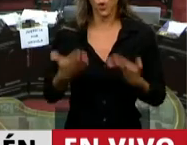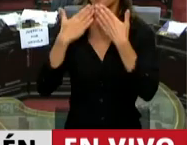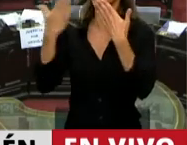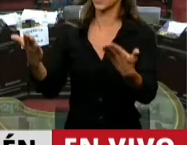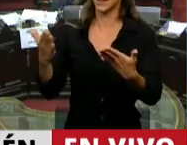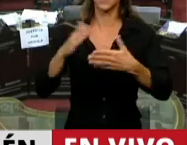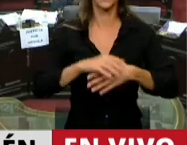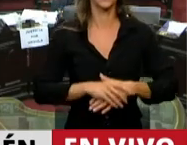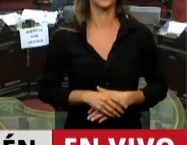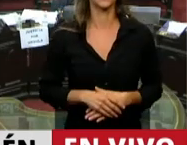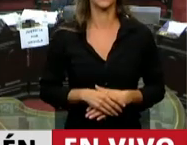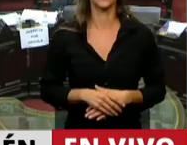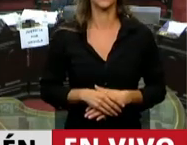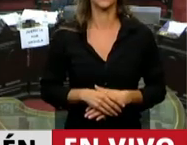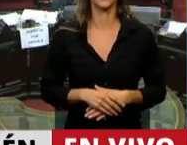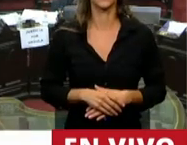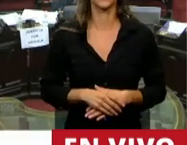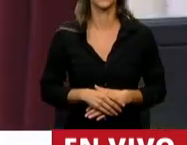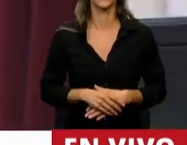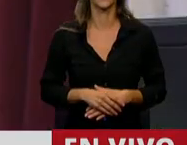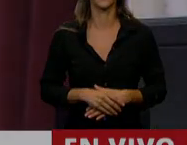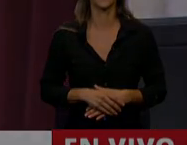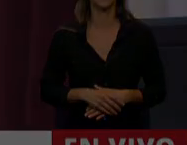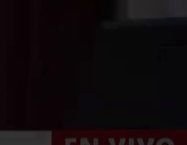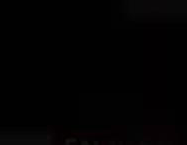gracias, señor presidente. Muchas gracias, diputada Zapag.